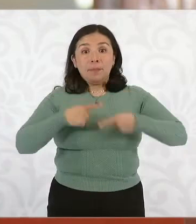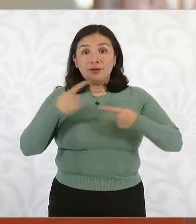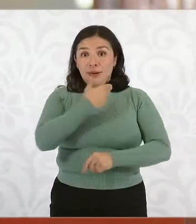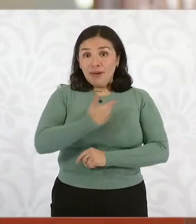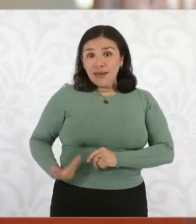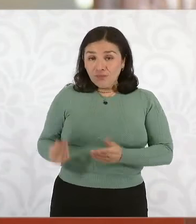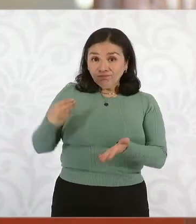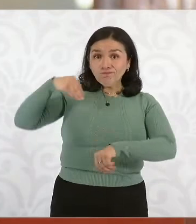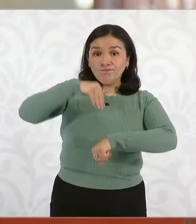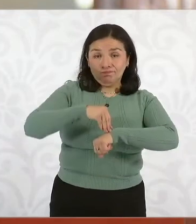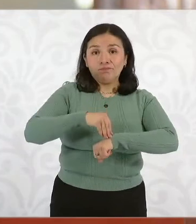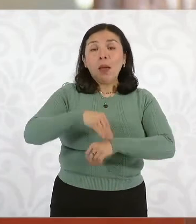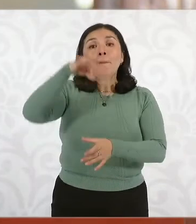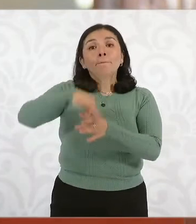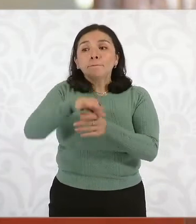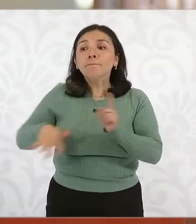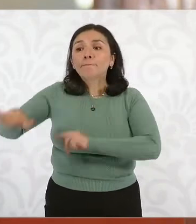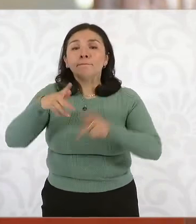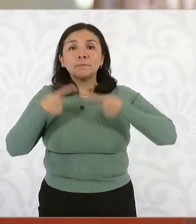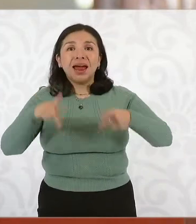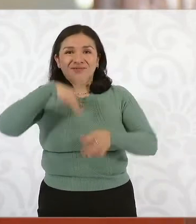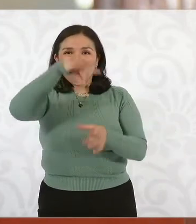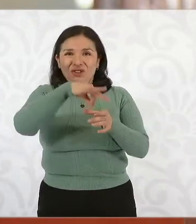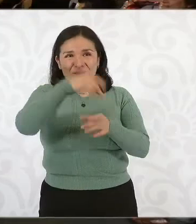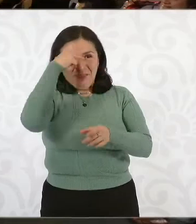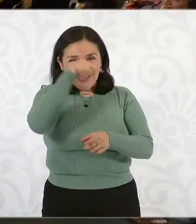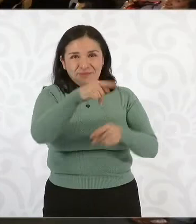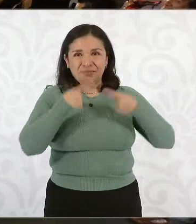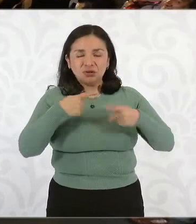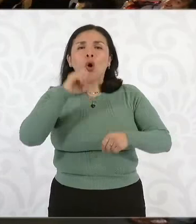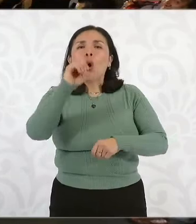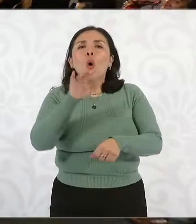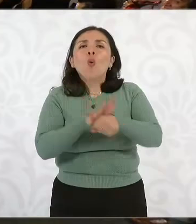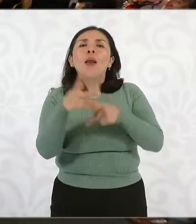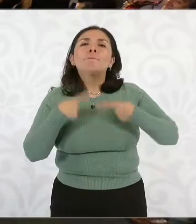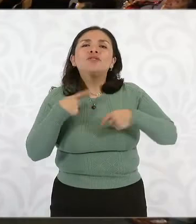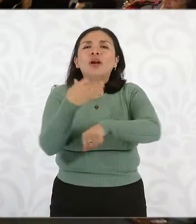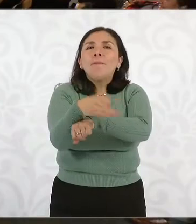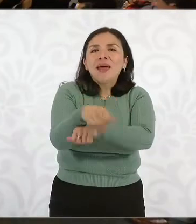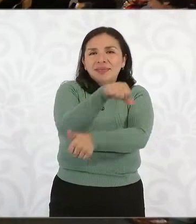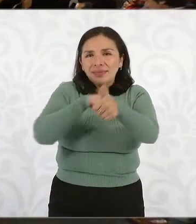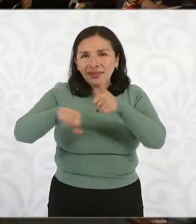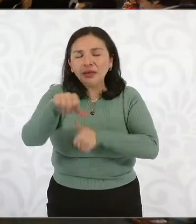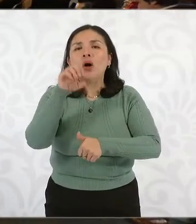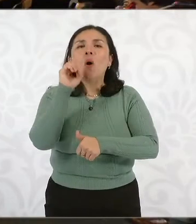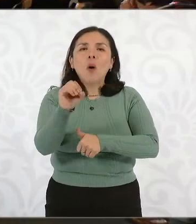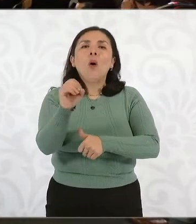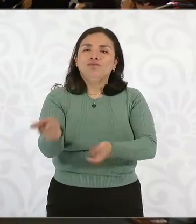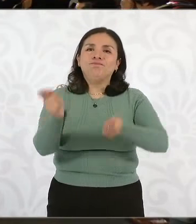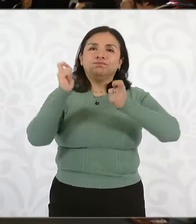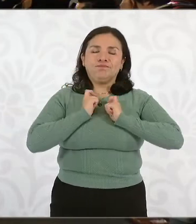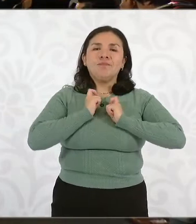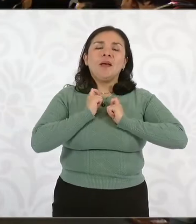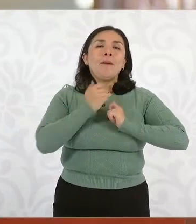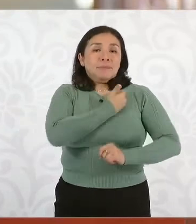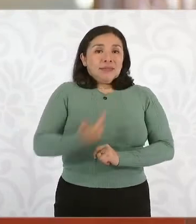de la República, electo popularmente o con el carácter de interino sustituto, o asuma provisionalmente la titularidad del